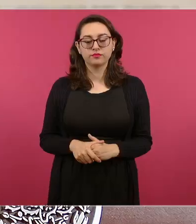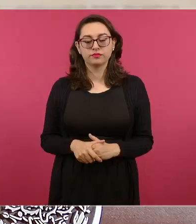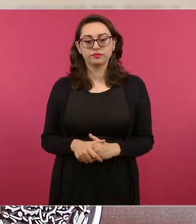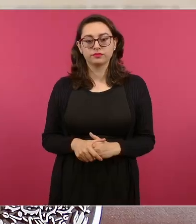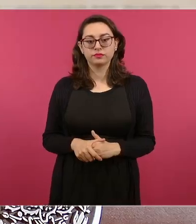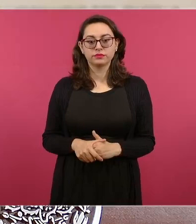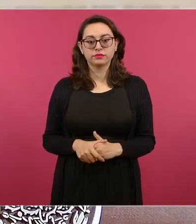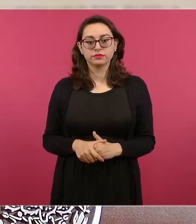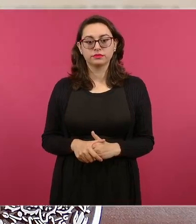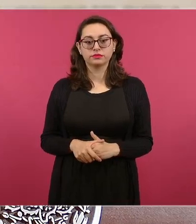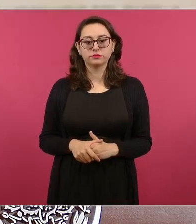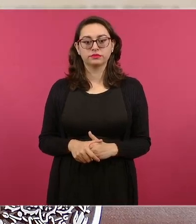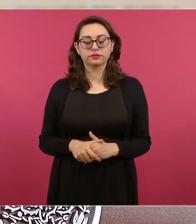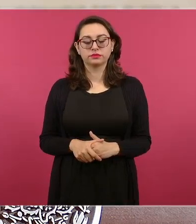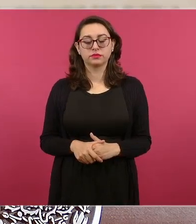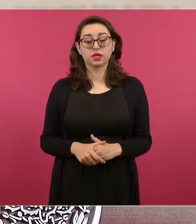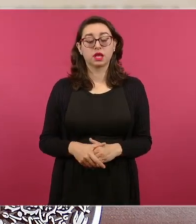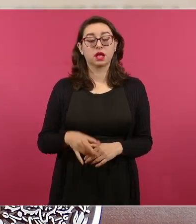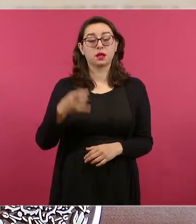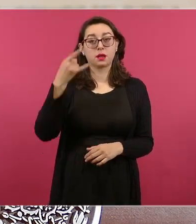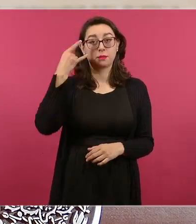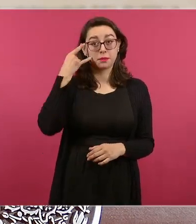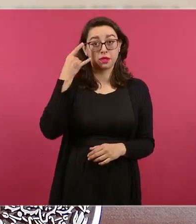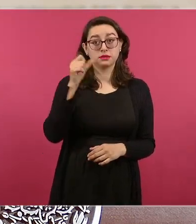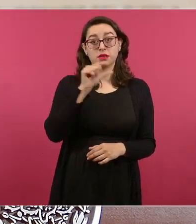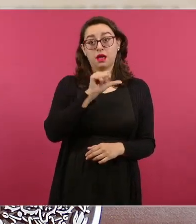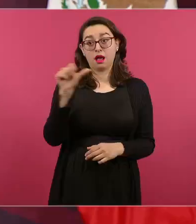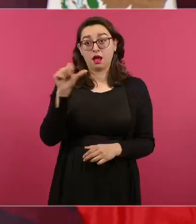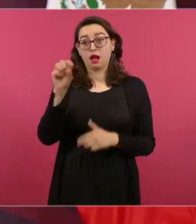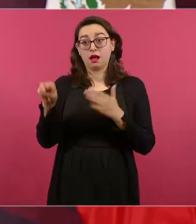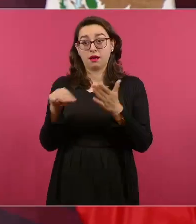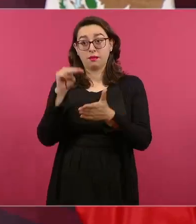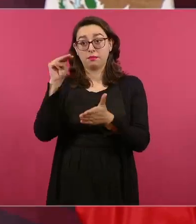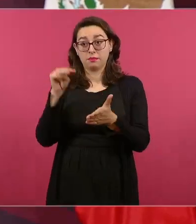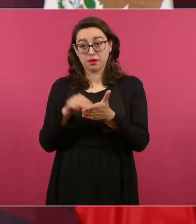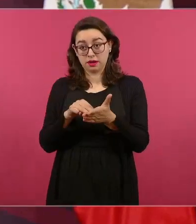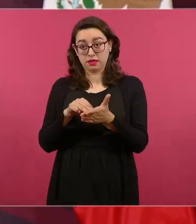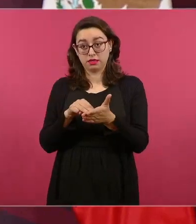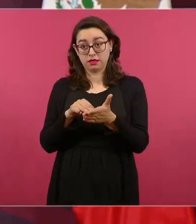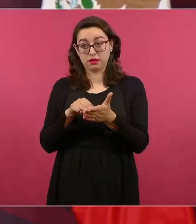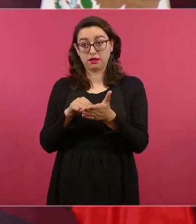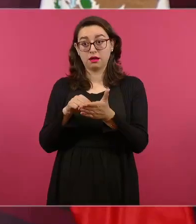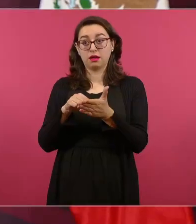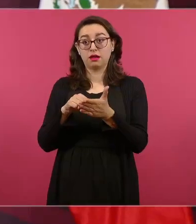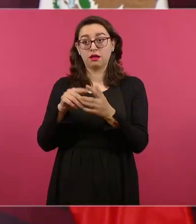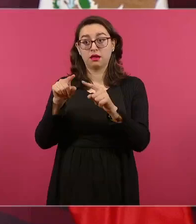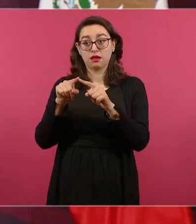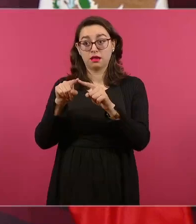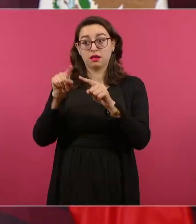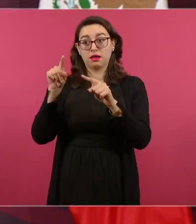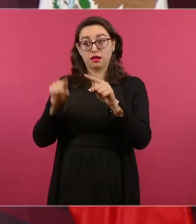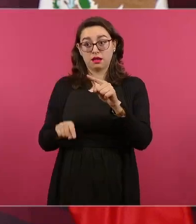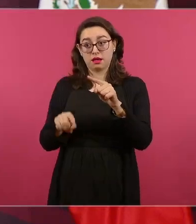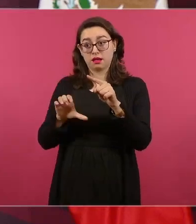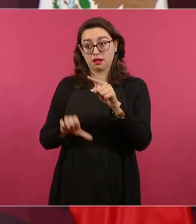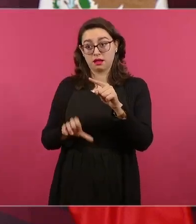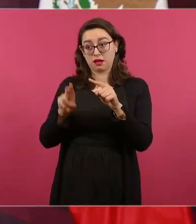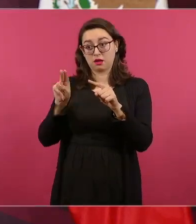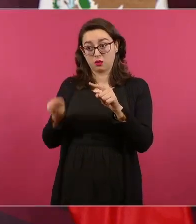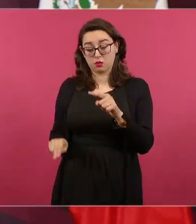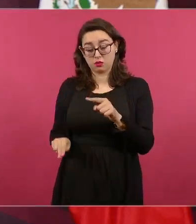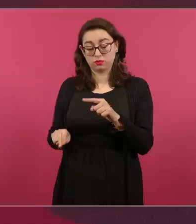de Campeche a Mérida y de Mérida a Cancún al día